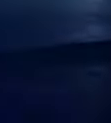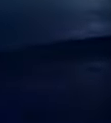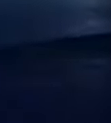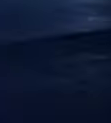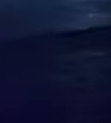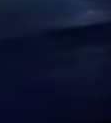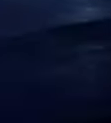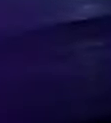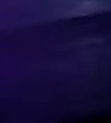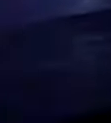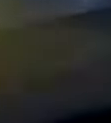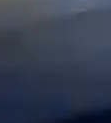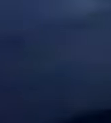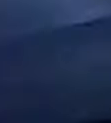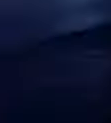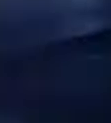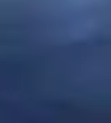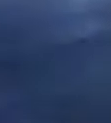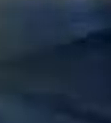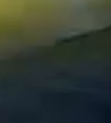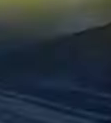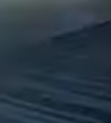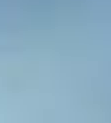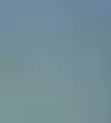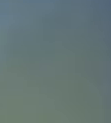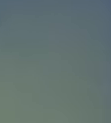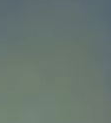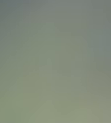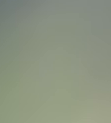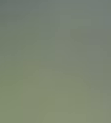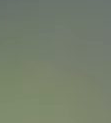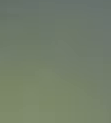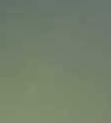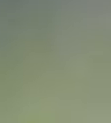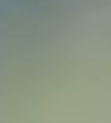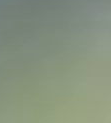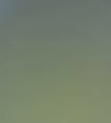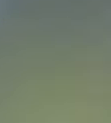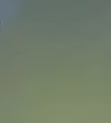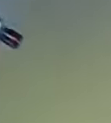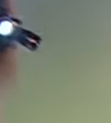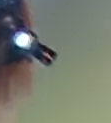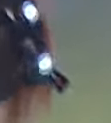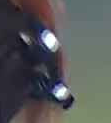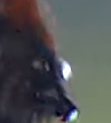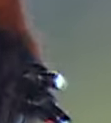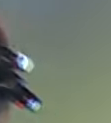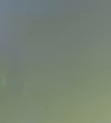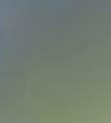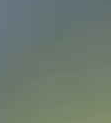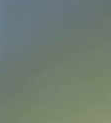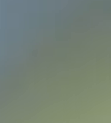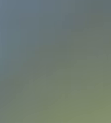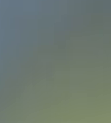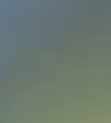Seguimos desde el recinto ferial de Arrecife de Lanzarote disfrutando de esta 13ª edición de la Gala Drag Queen del Carnaval Porteño.